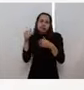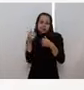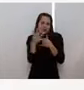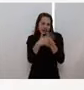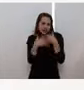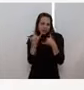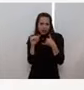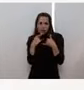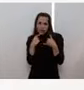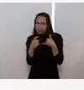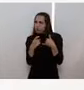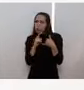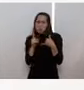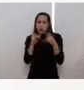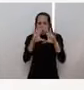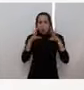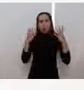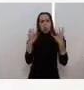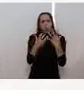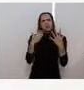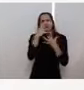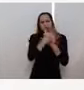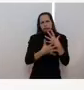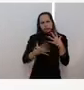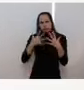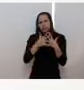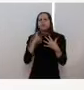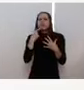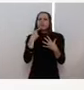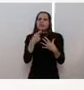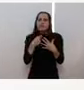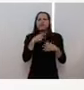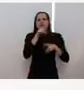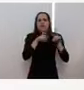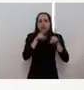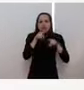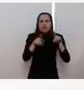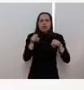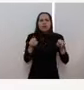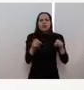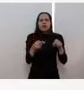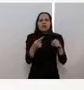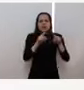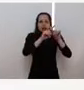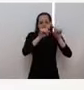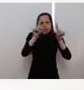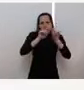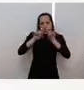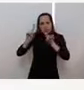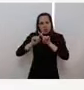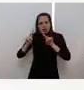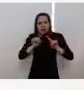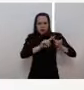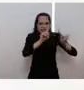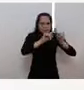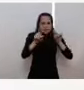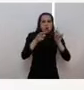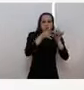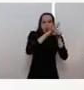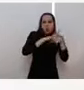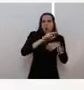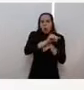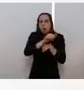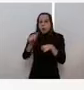y aseguramos nuestro equipo de salud para la atención médica de pacientes con patologías diferentes al joven la